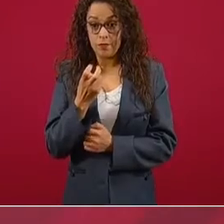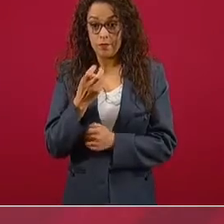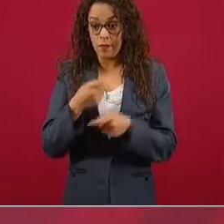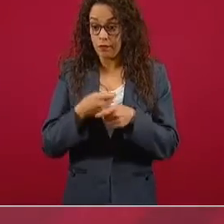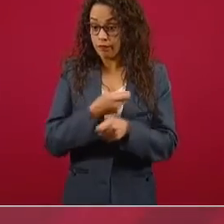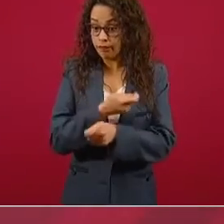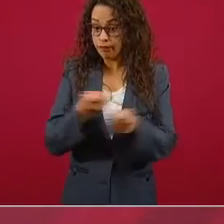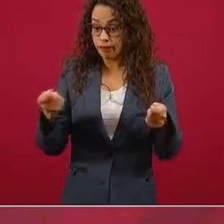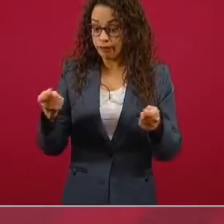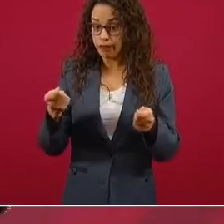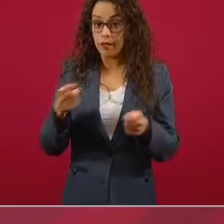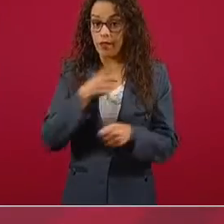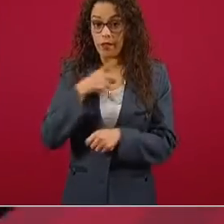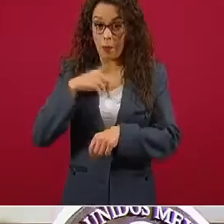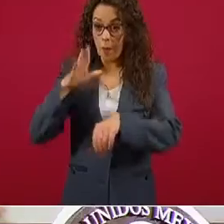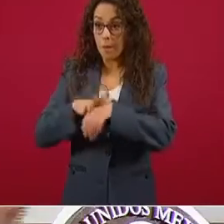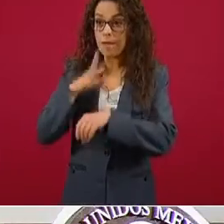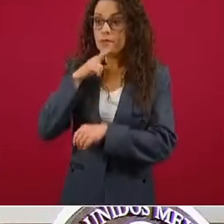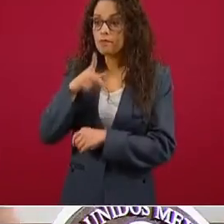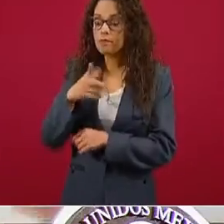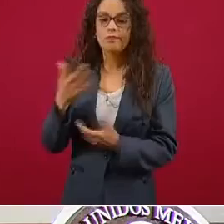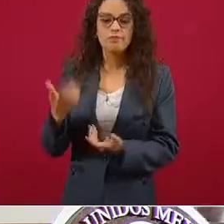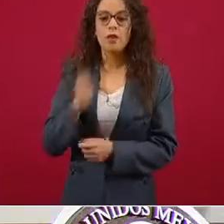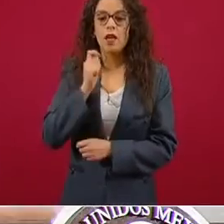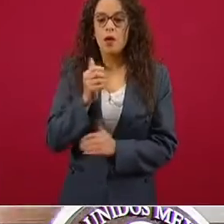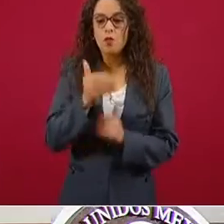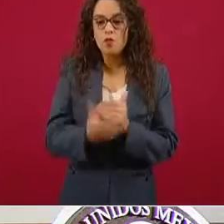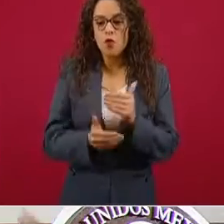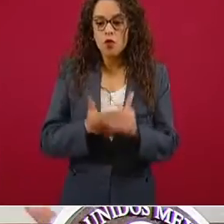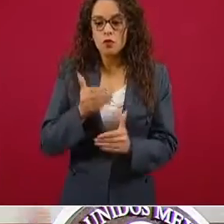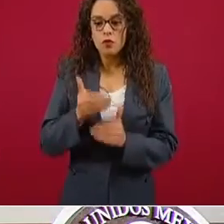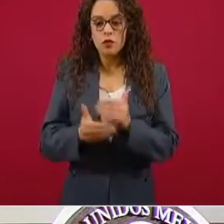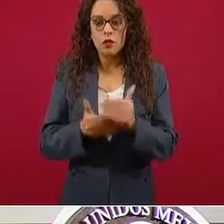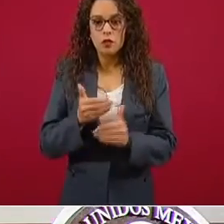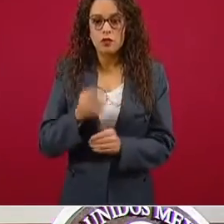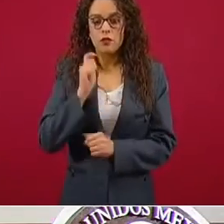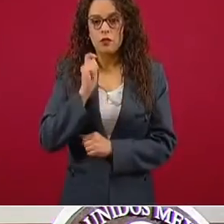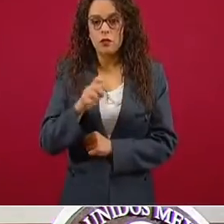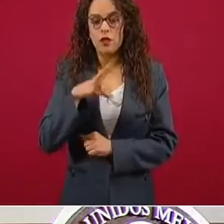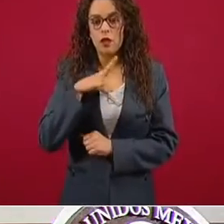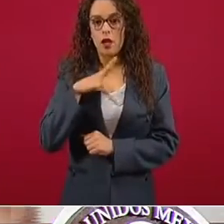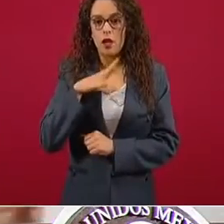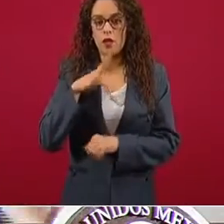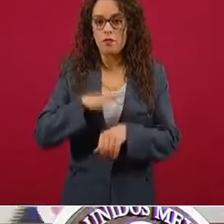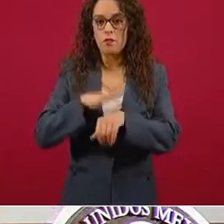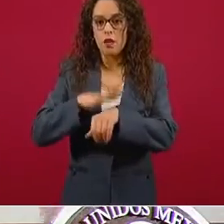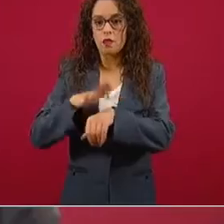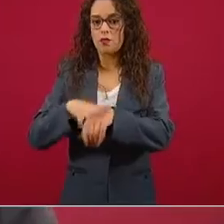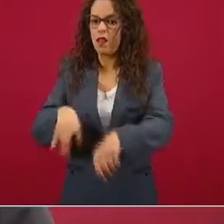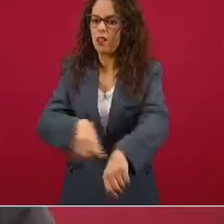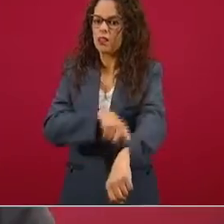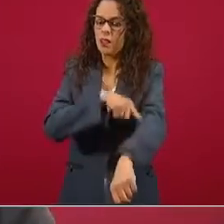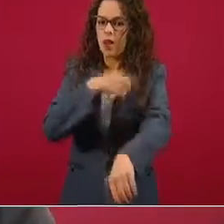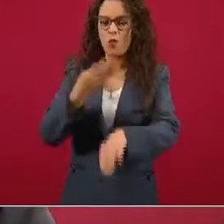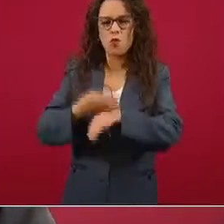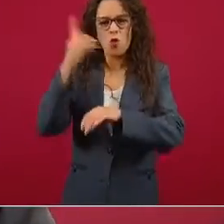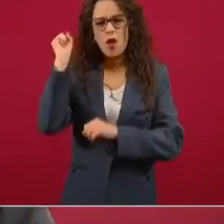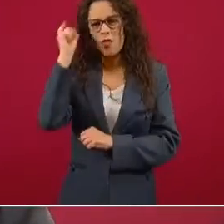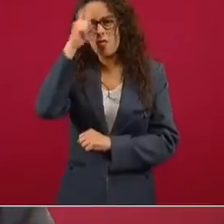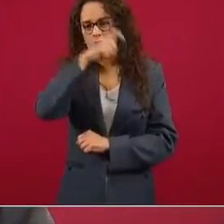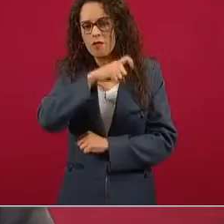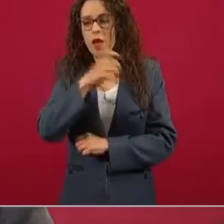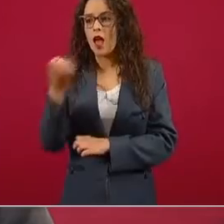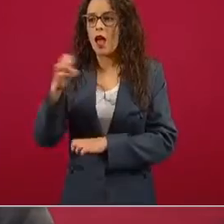de mejorar. Hay muchas cosas de los procesos que estaban pues tomados en gran medida, procesos largos, complejos, por